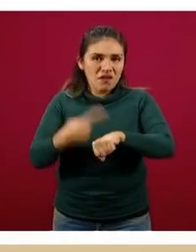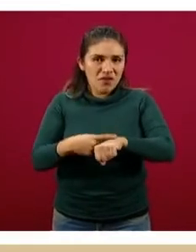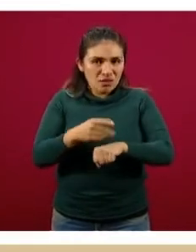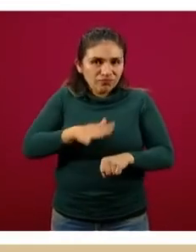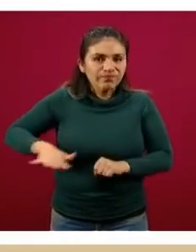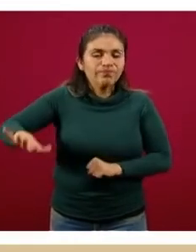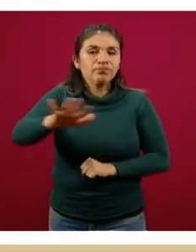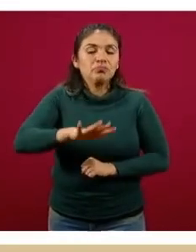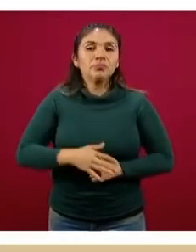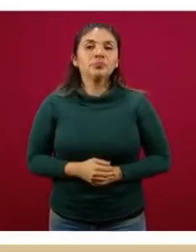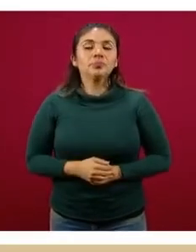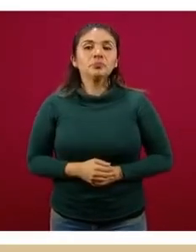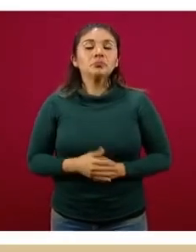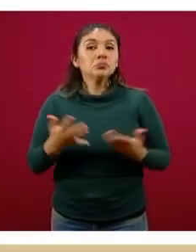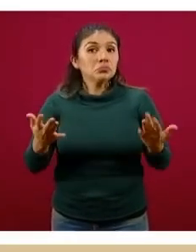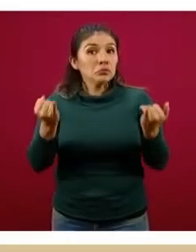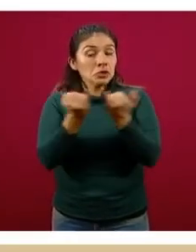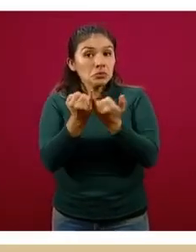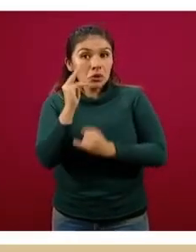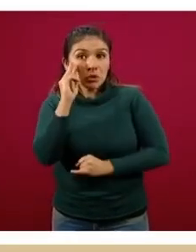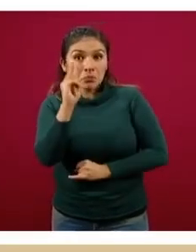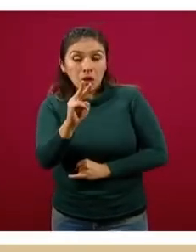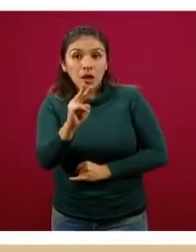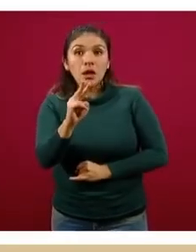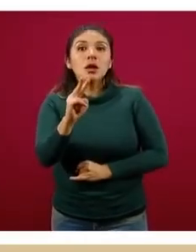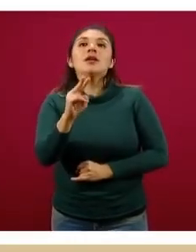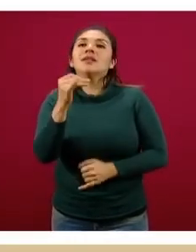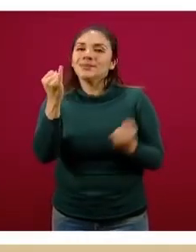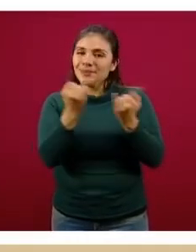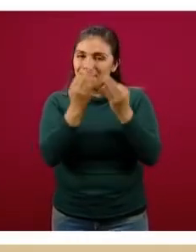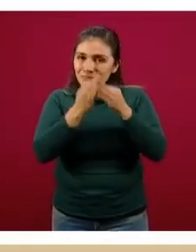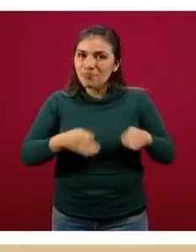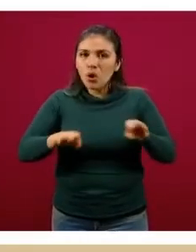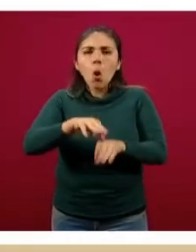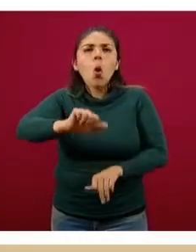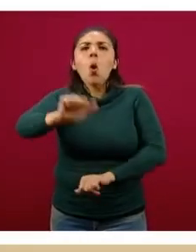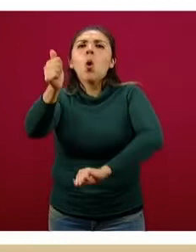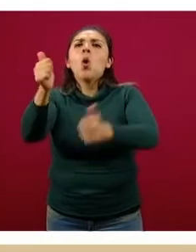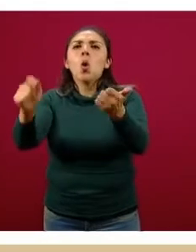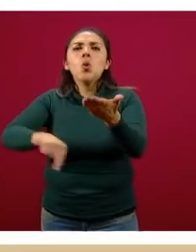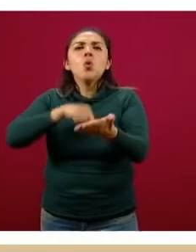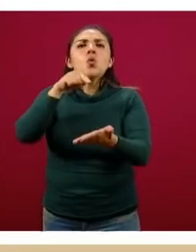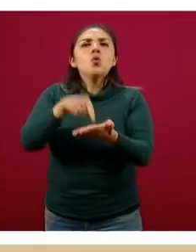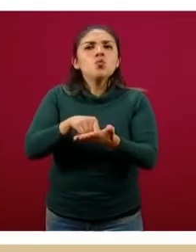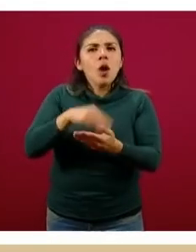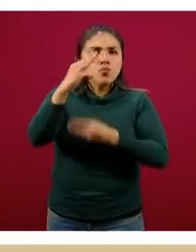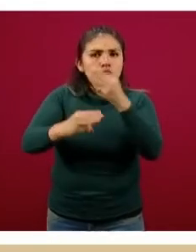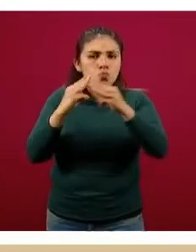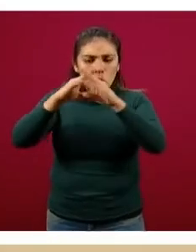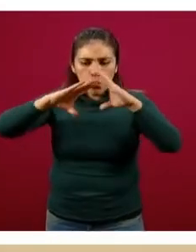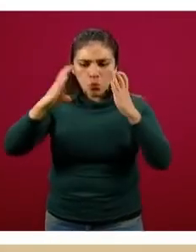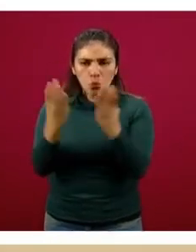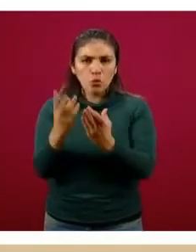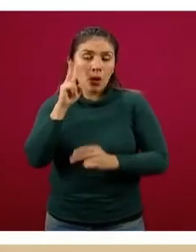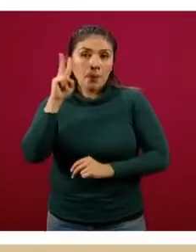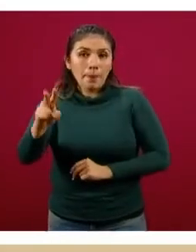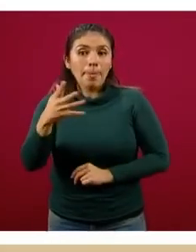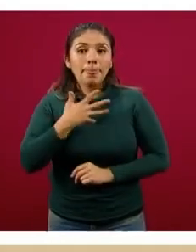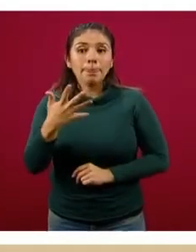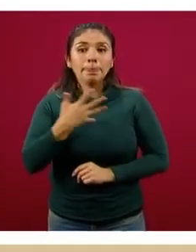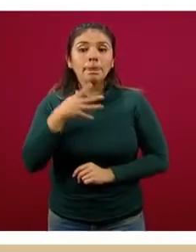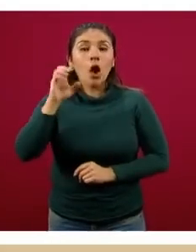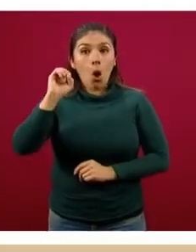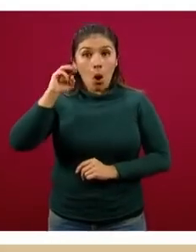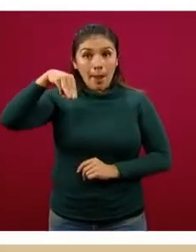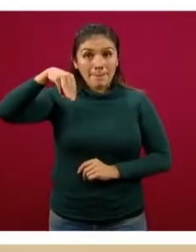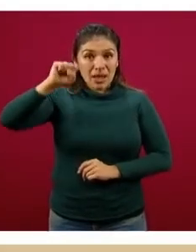como tal, y tampoco estaremos igual perdiendo de vista a otras regiones del mundo, en este caso la Organización Mundial de